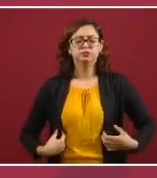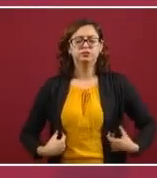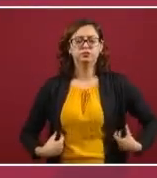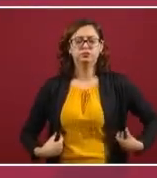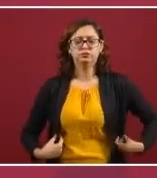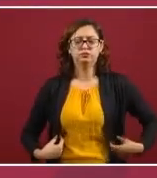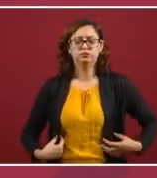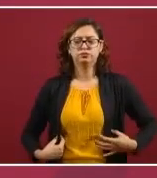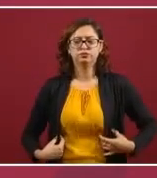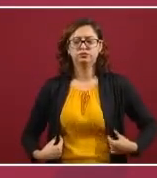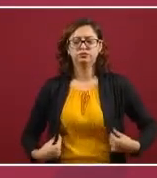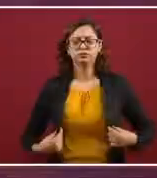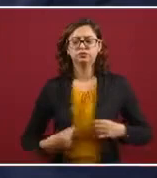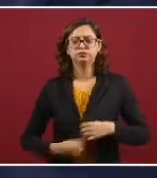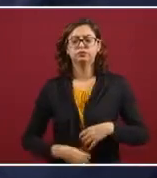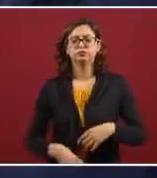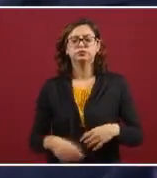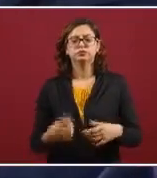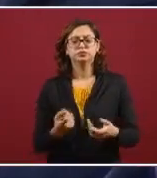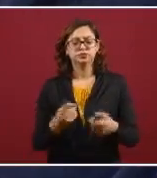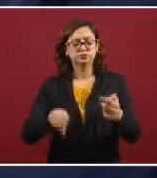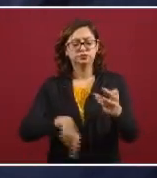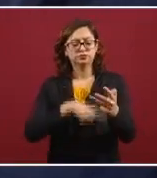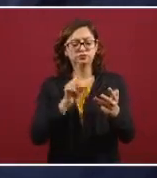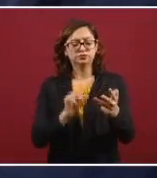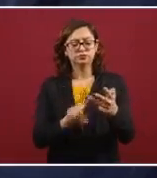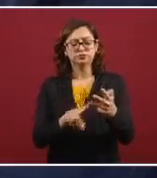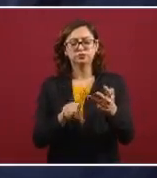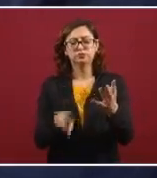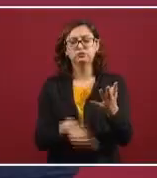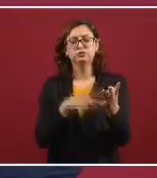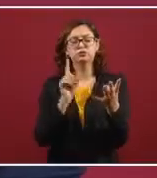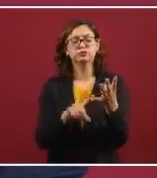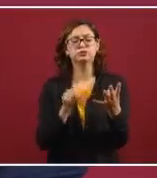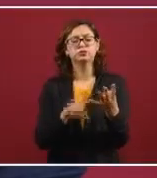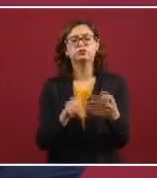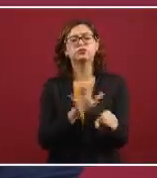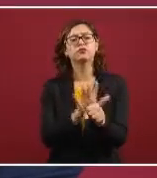Y la cuarta acción es la